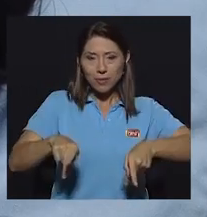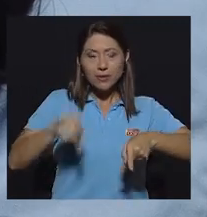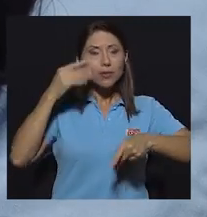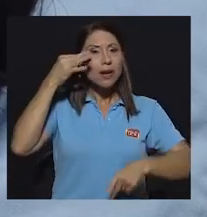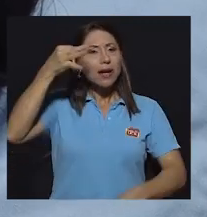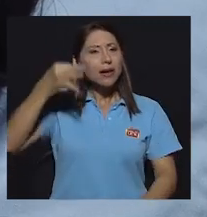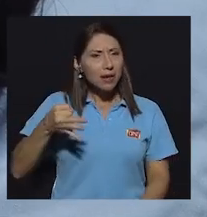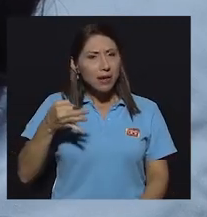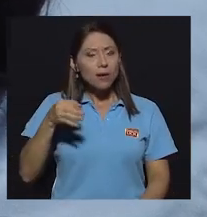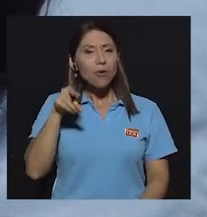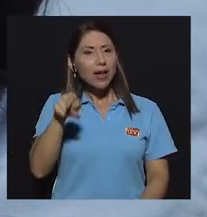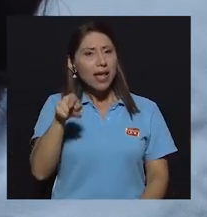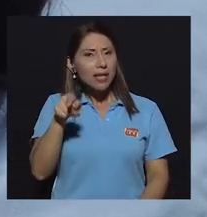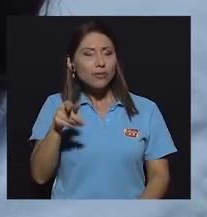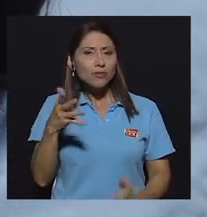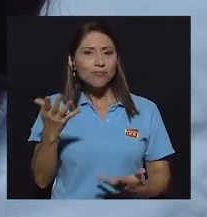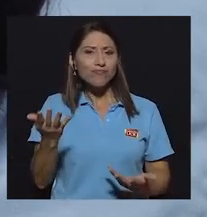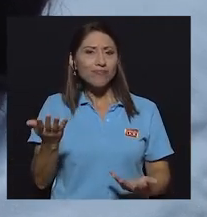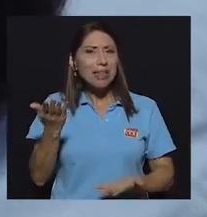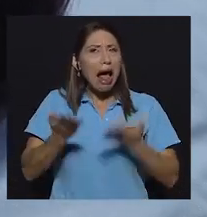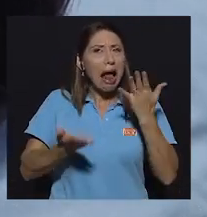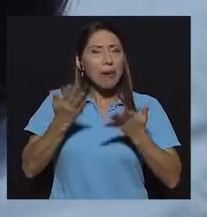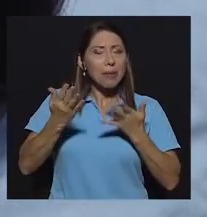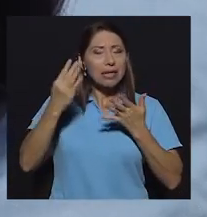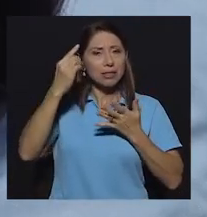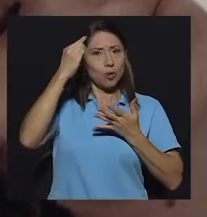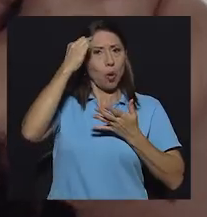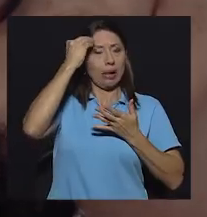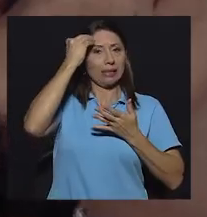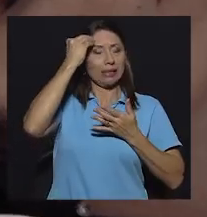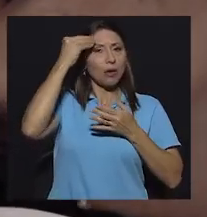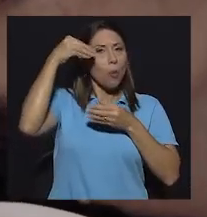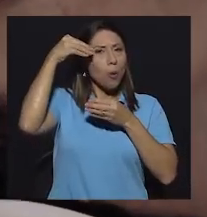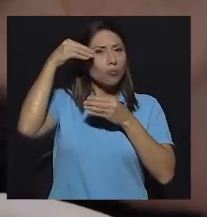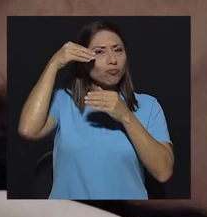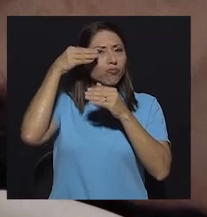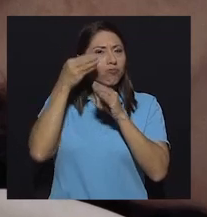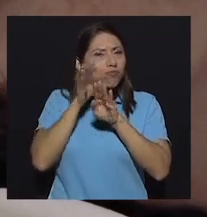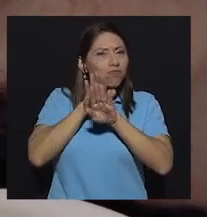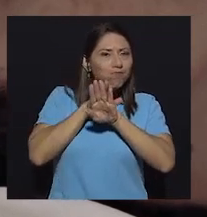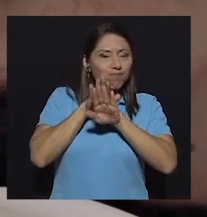como tal vez en algún lugar de mi mente, pero no fue como,